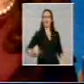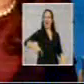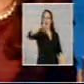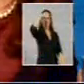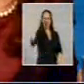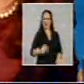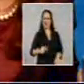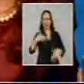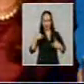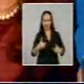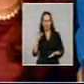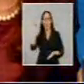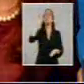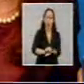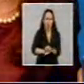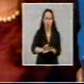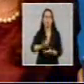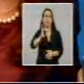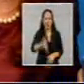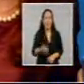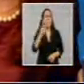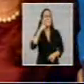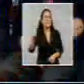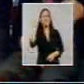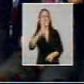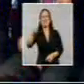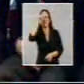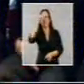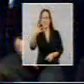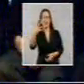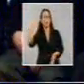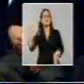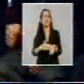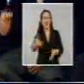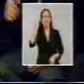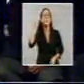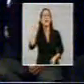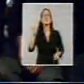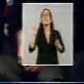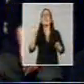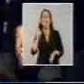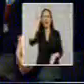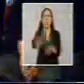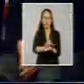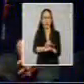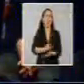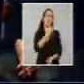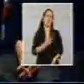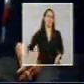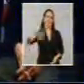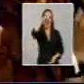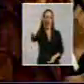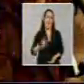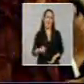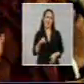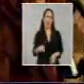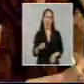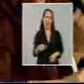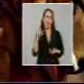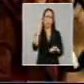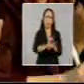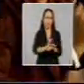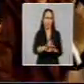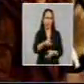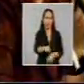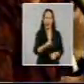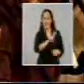estos 1.365 millones de pesos los financia el Estado Nacional. Esta